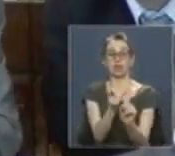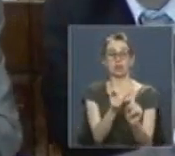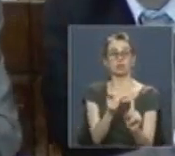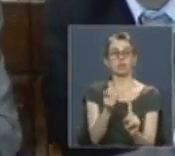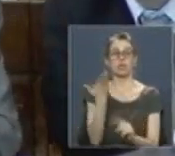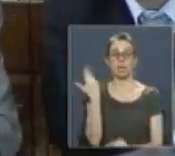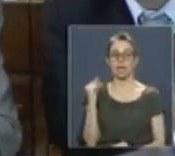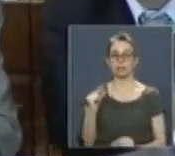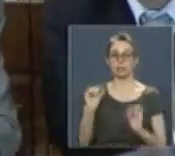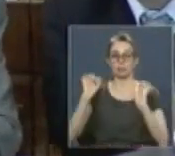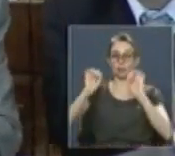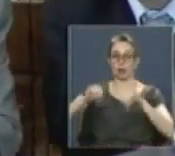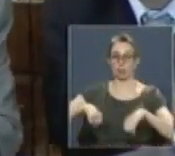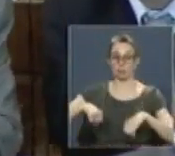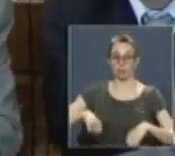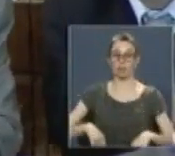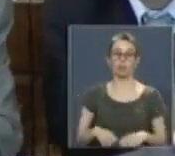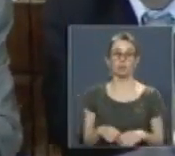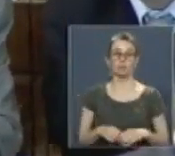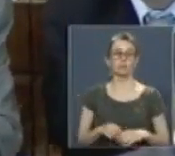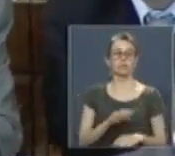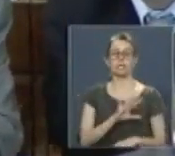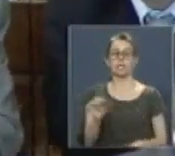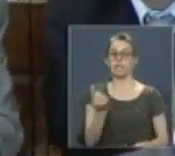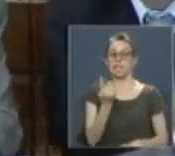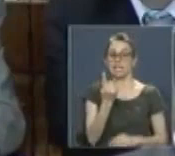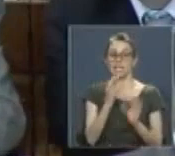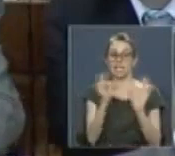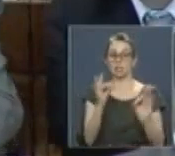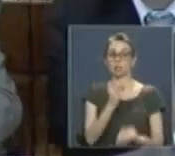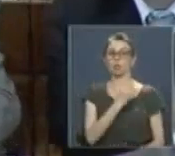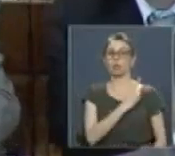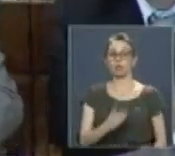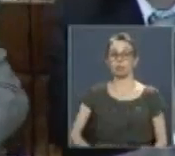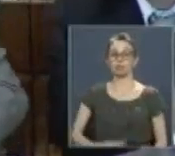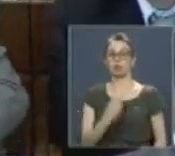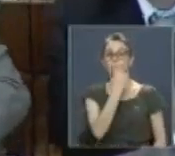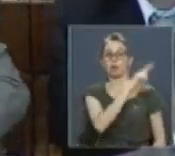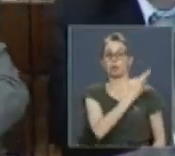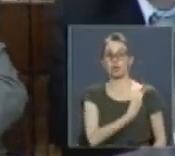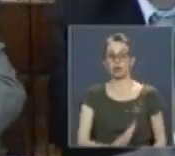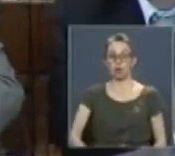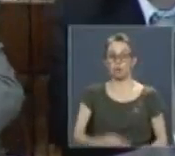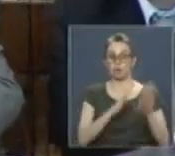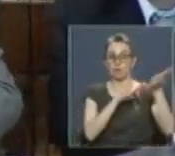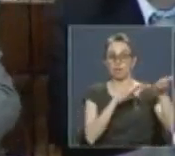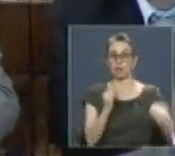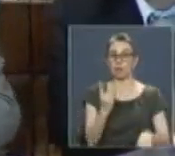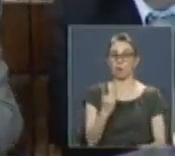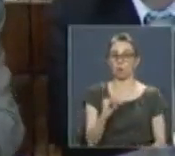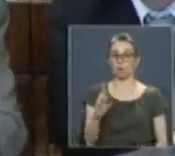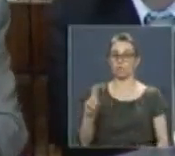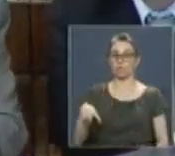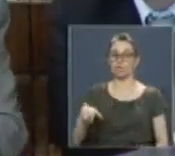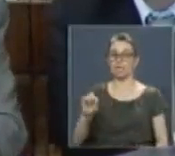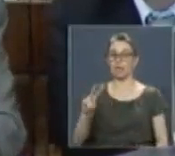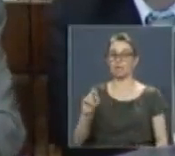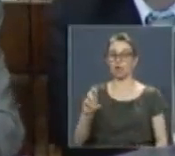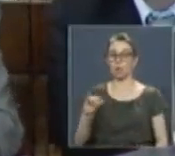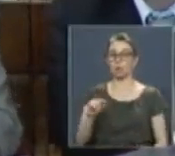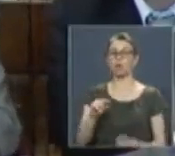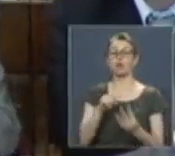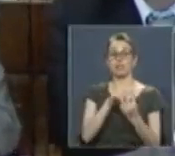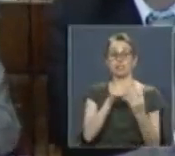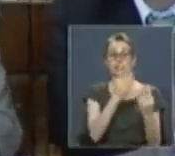aprobamos recientemente y en el cual ningún diputado de gobierno, tanto de la UDI como Renovación Nacional de Evópoli, pudo hacer uso de